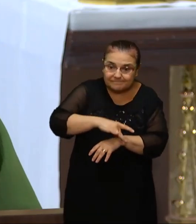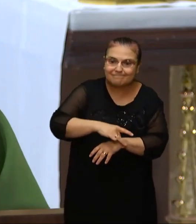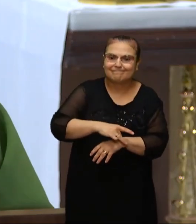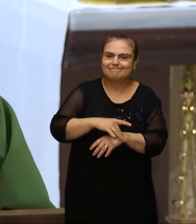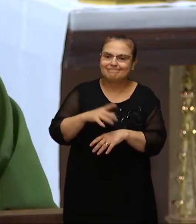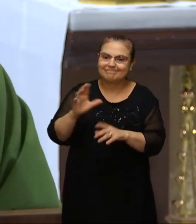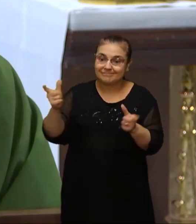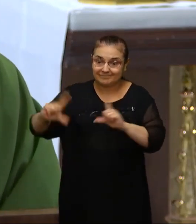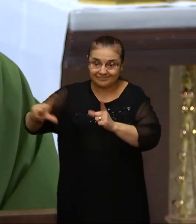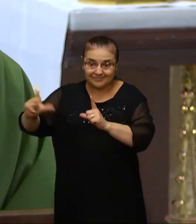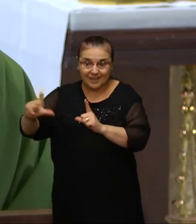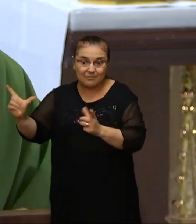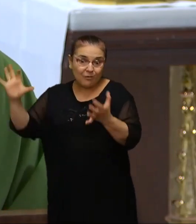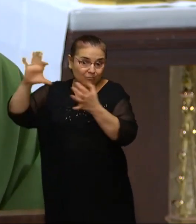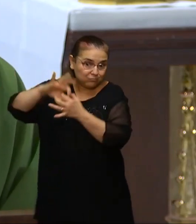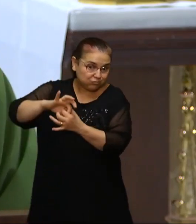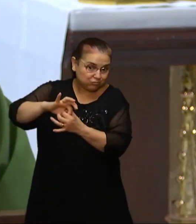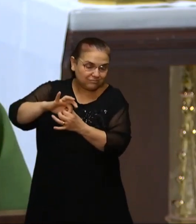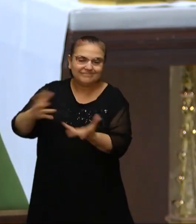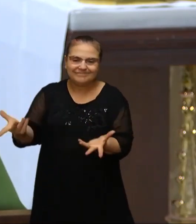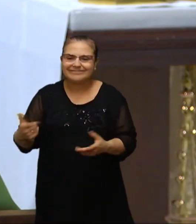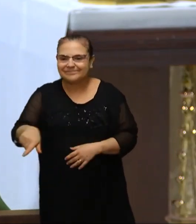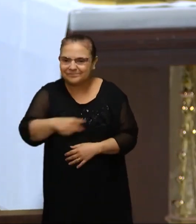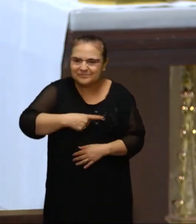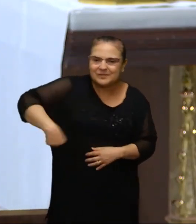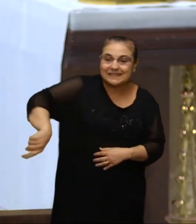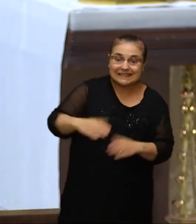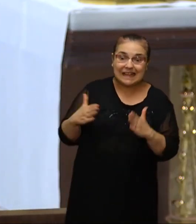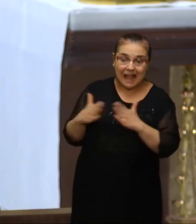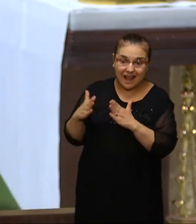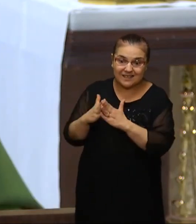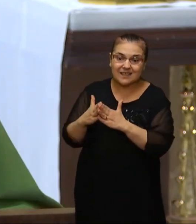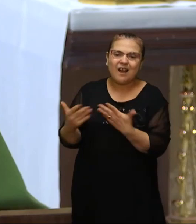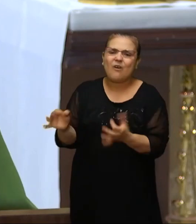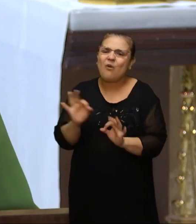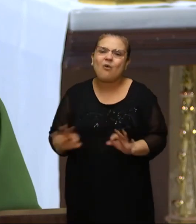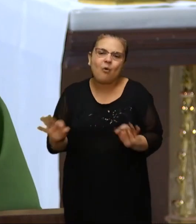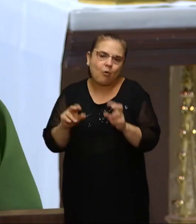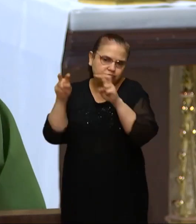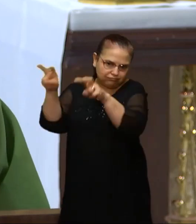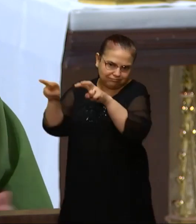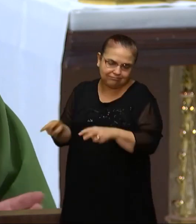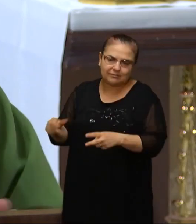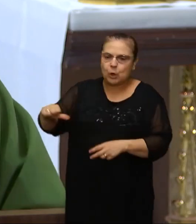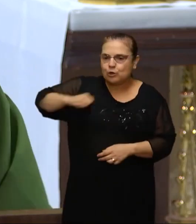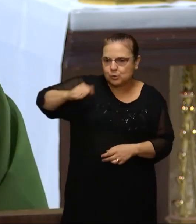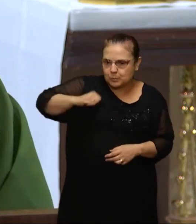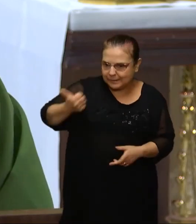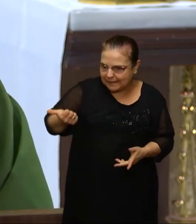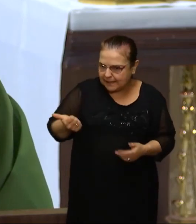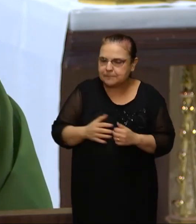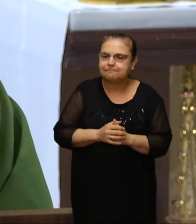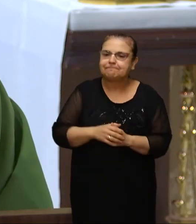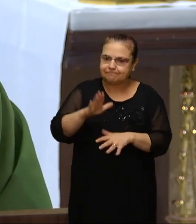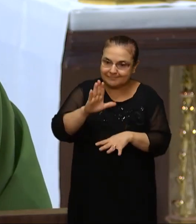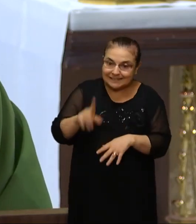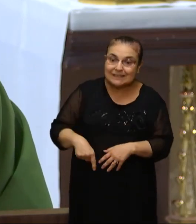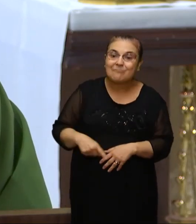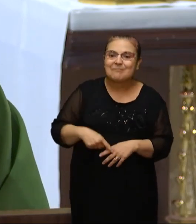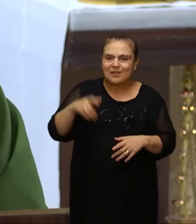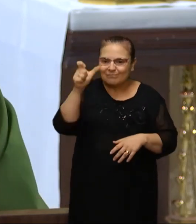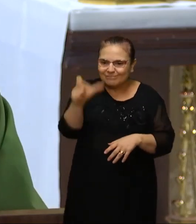por la televisión desde vuestros hogares o residencias hospitales también el personal que os